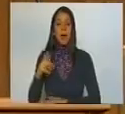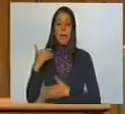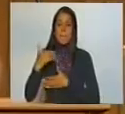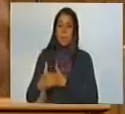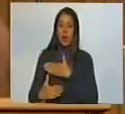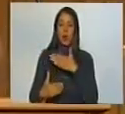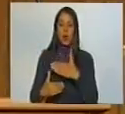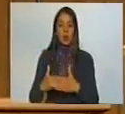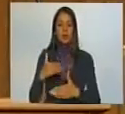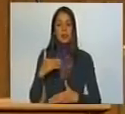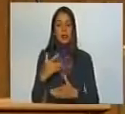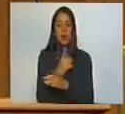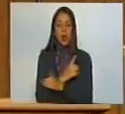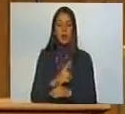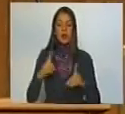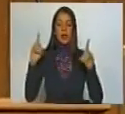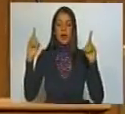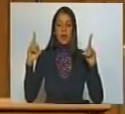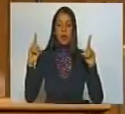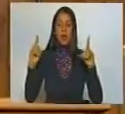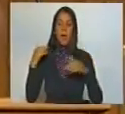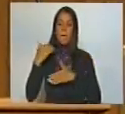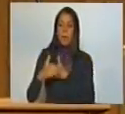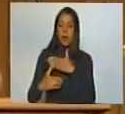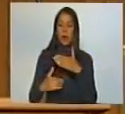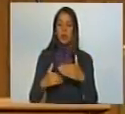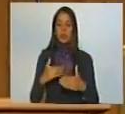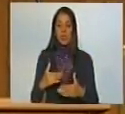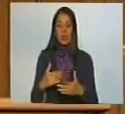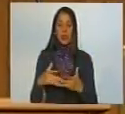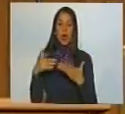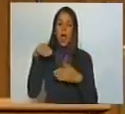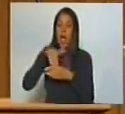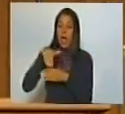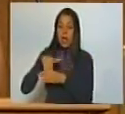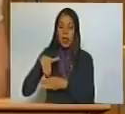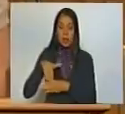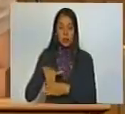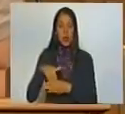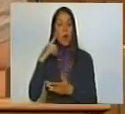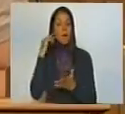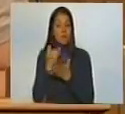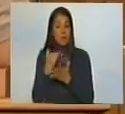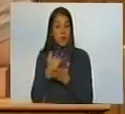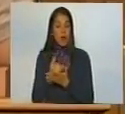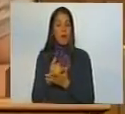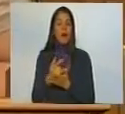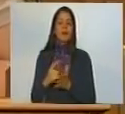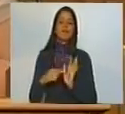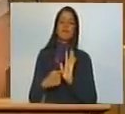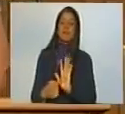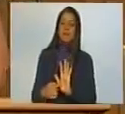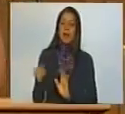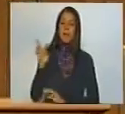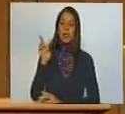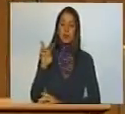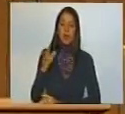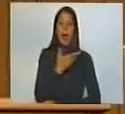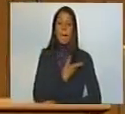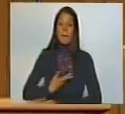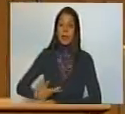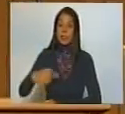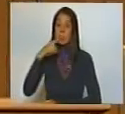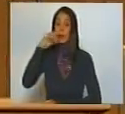proceso democrático, de un proceso electoral, y le demostramos una vez más al país y a nuestro presidente